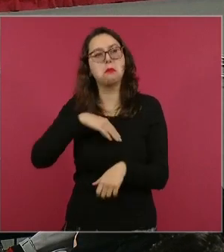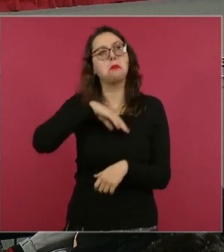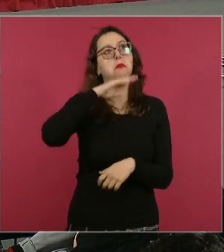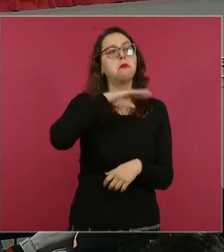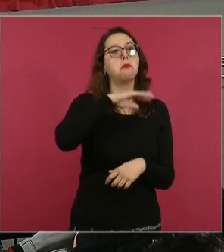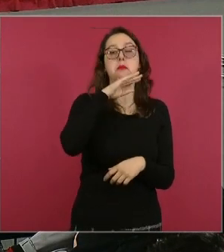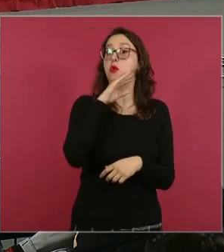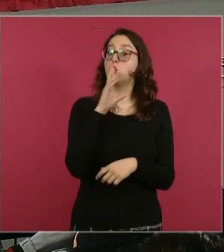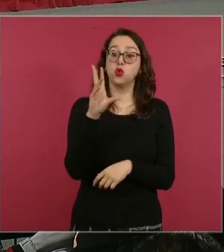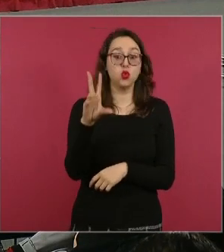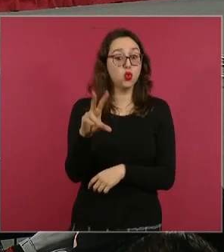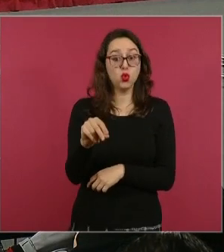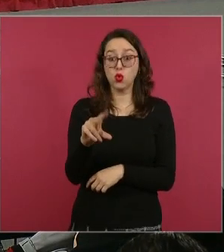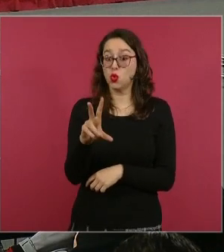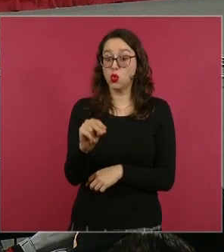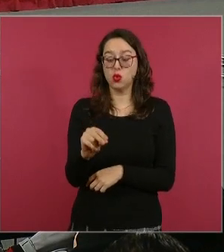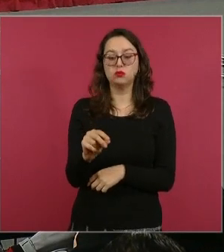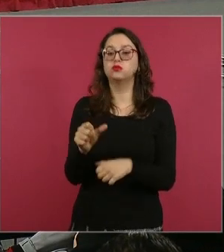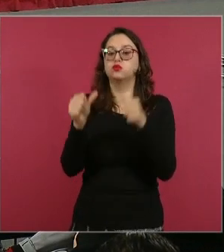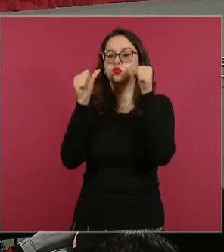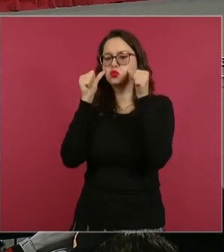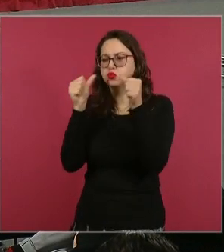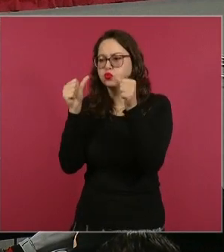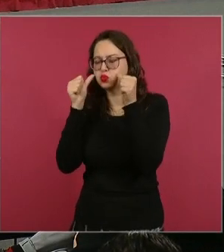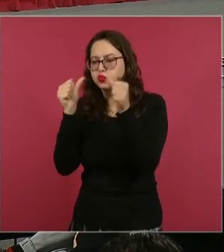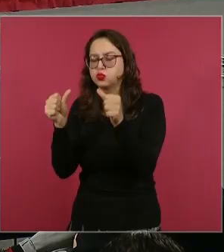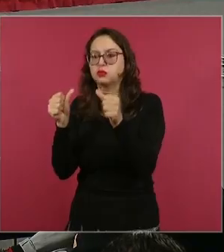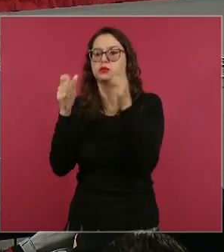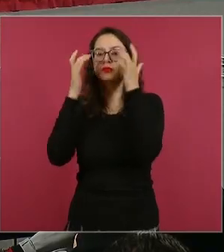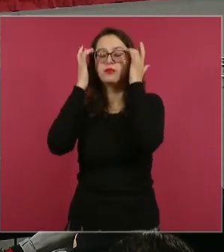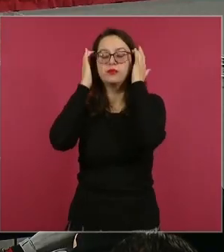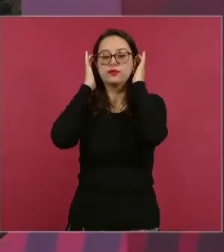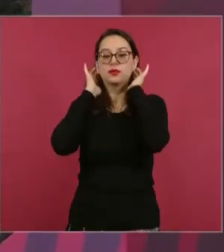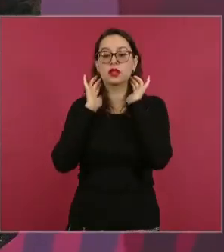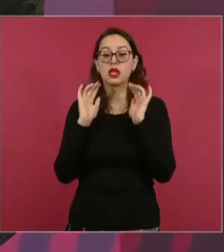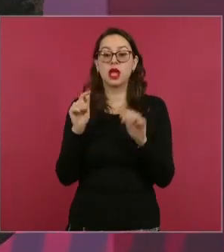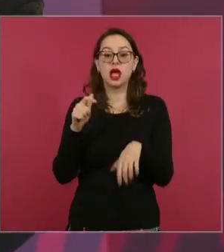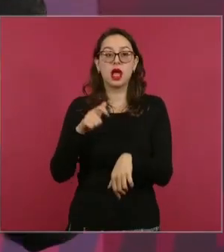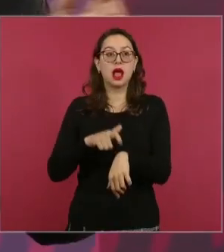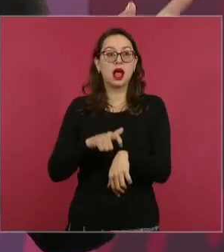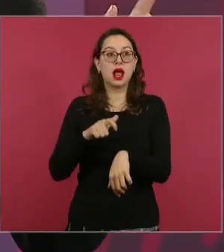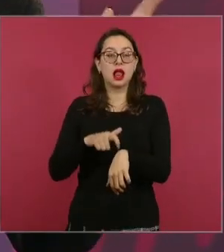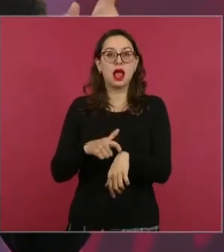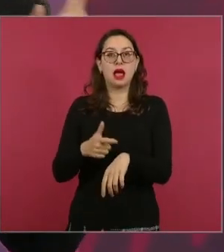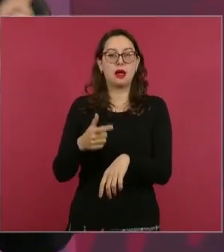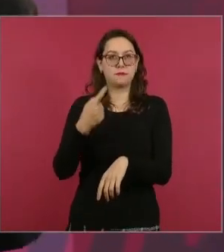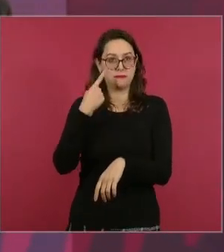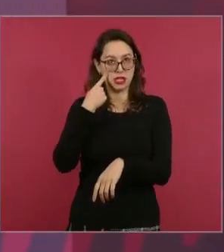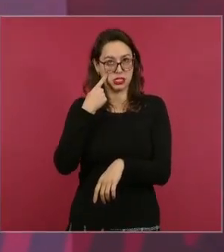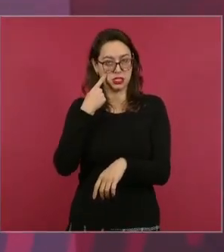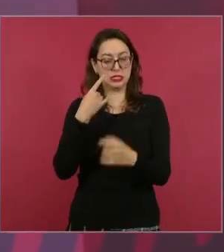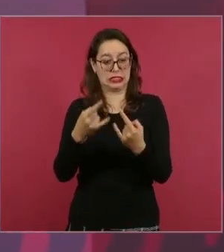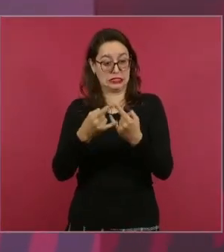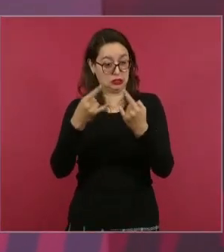tanto desde el reporte de la se bueno días